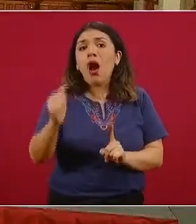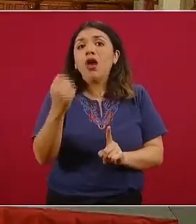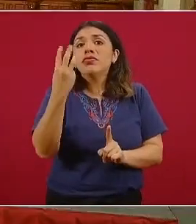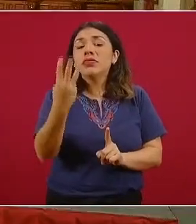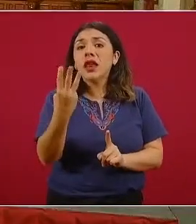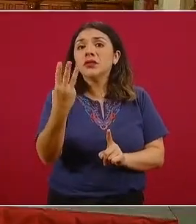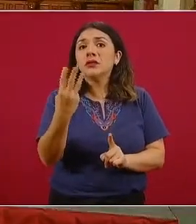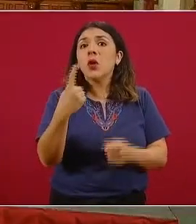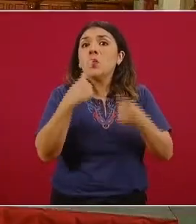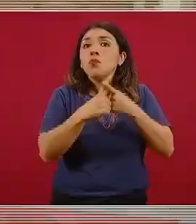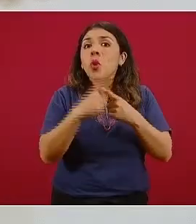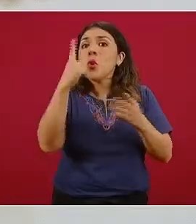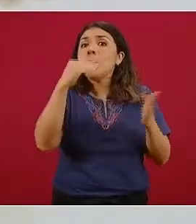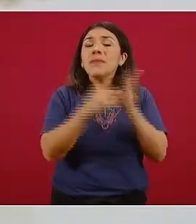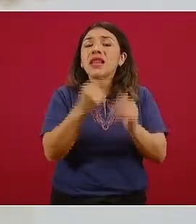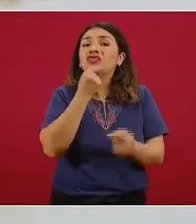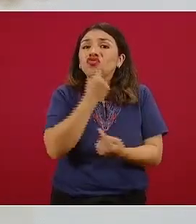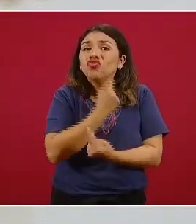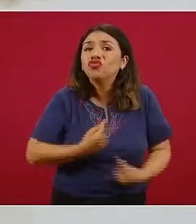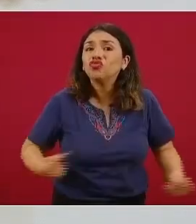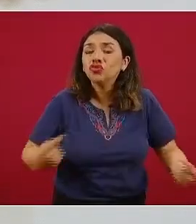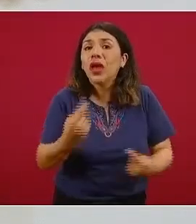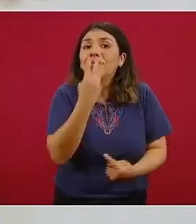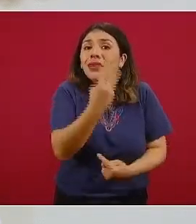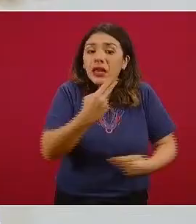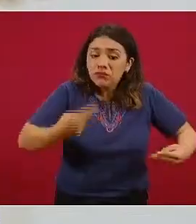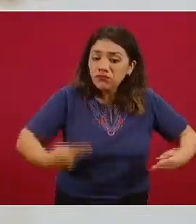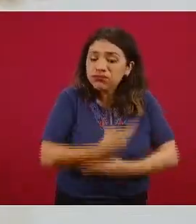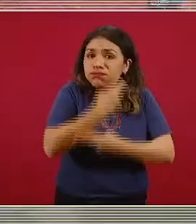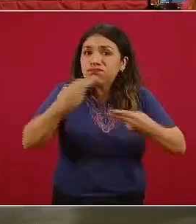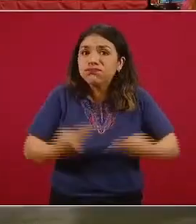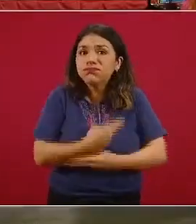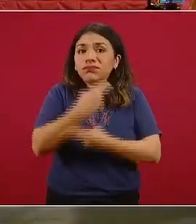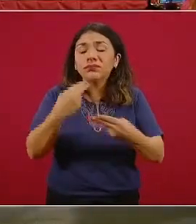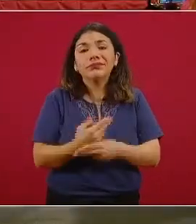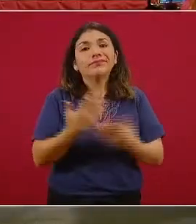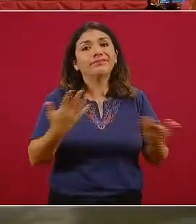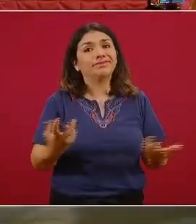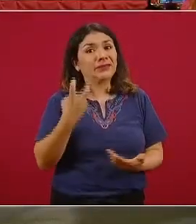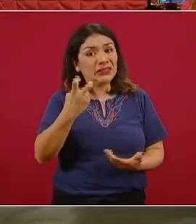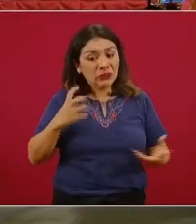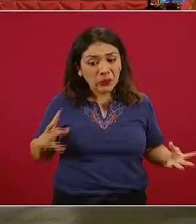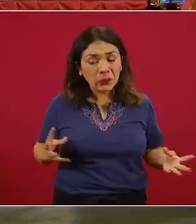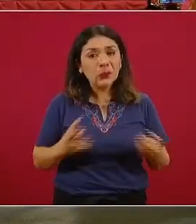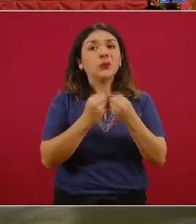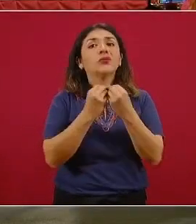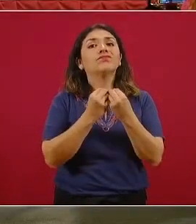3 por cada 1000 niñas de esa edad. Es un total,